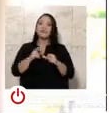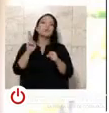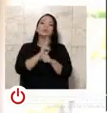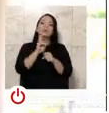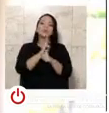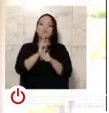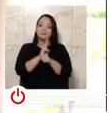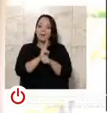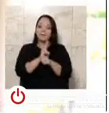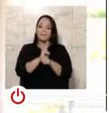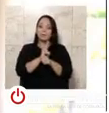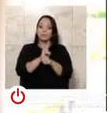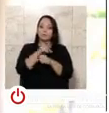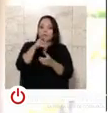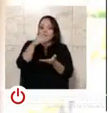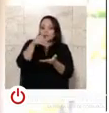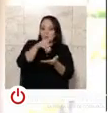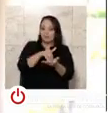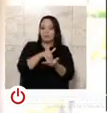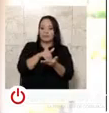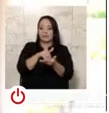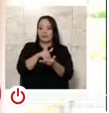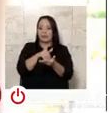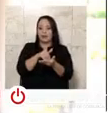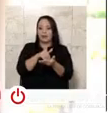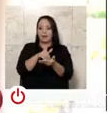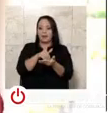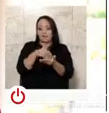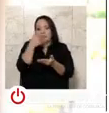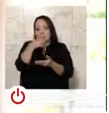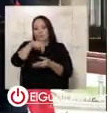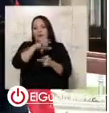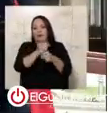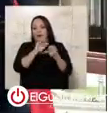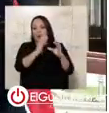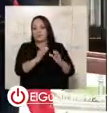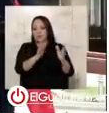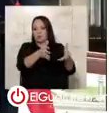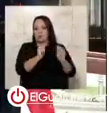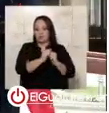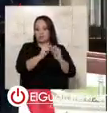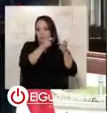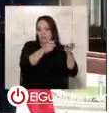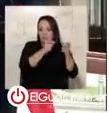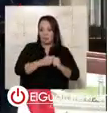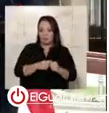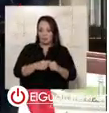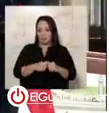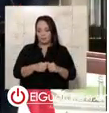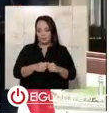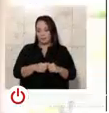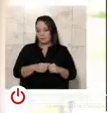utilizamos eventualmente al nivel central para que realice estas comisiones? Así que, presidente, esto nos ha